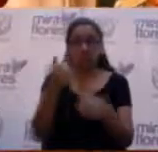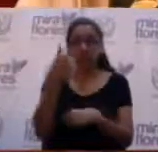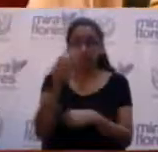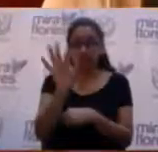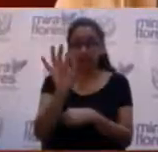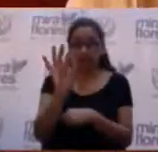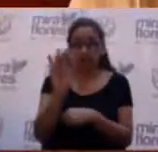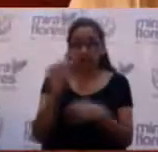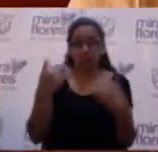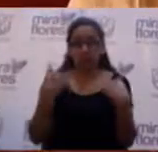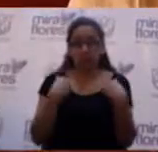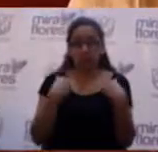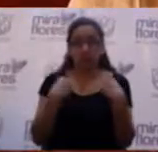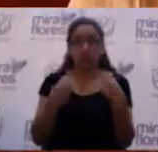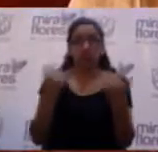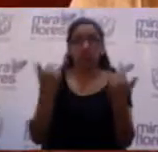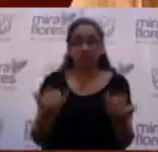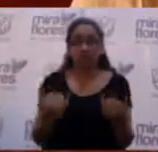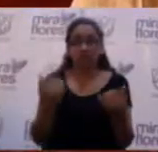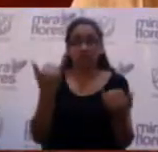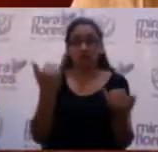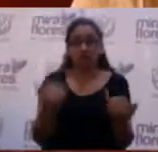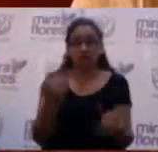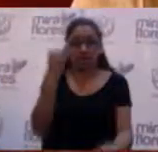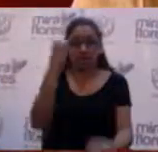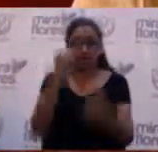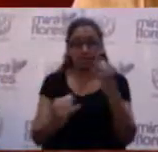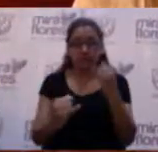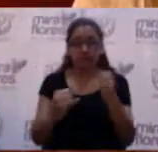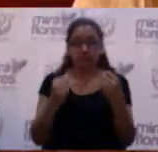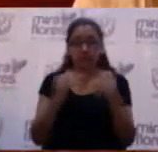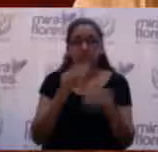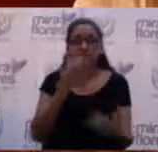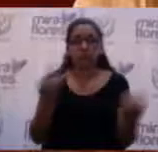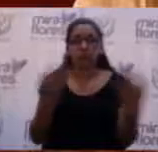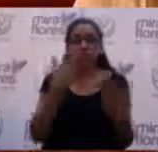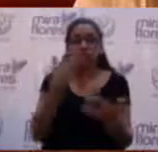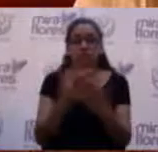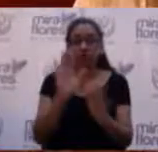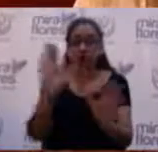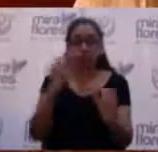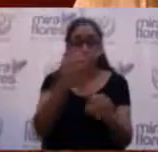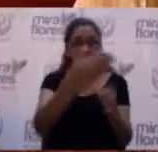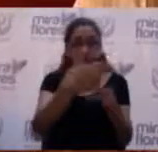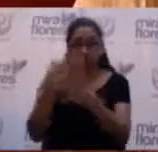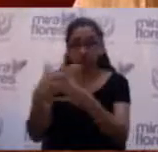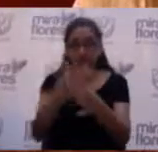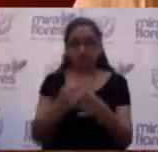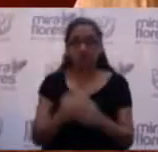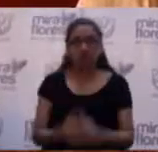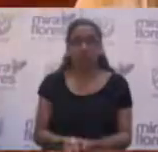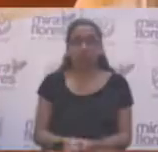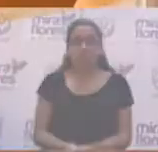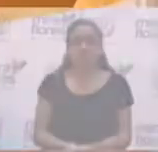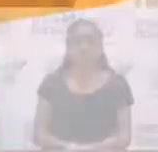19 y levantamos la sesión ordinaria del día de hoy. Muchas gracias por su participación y presencia.